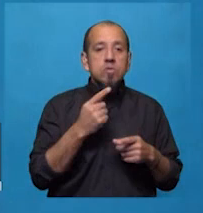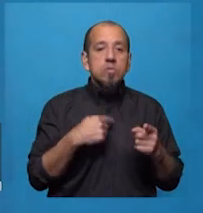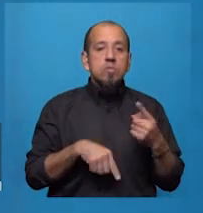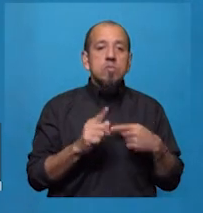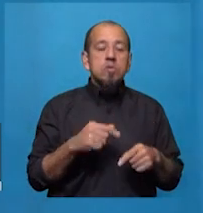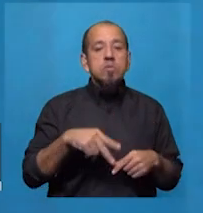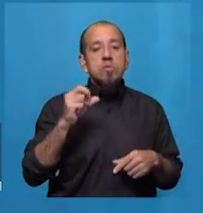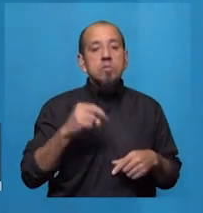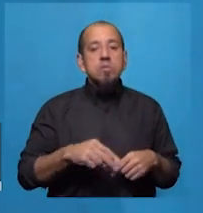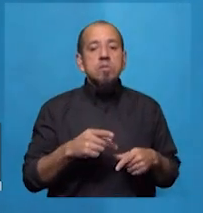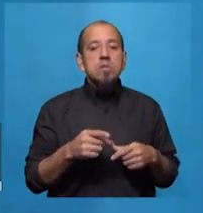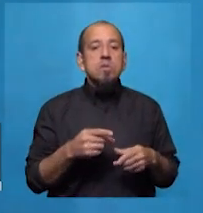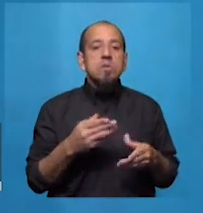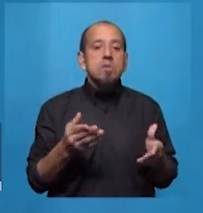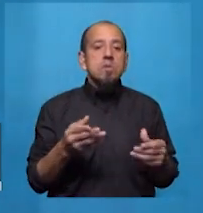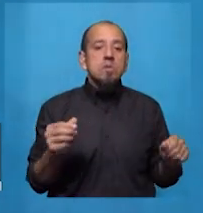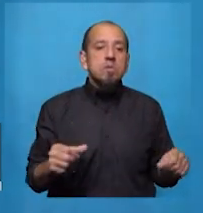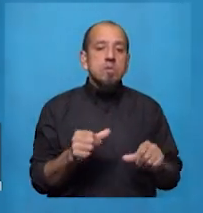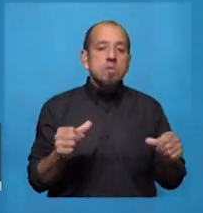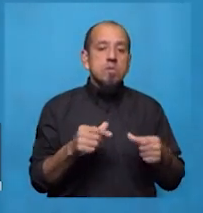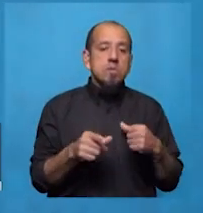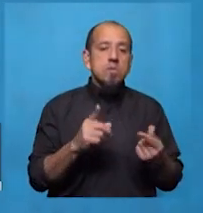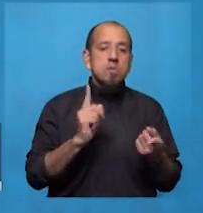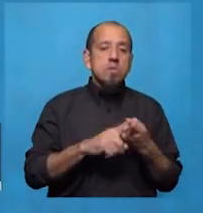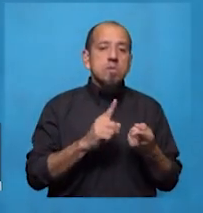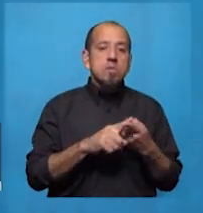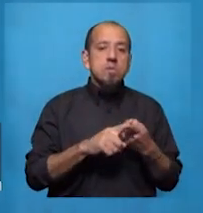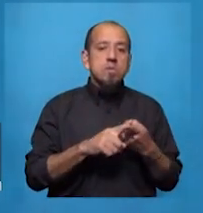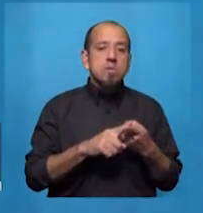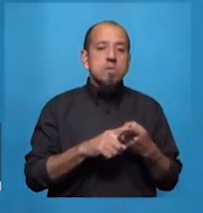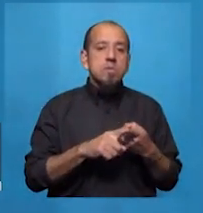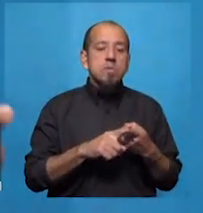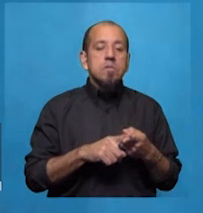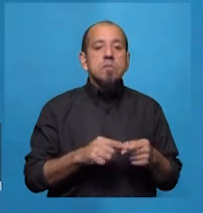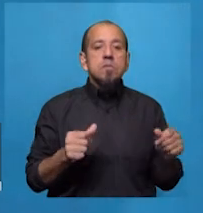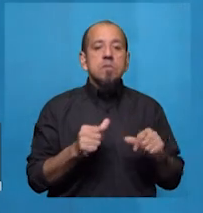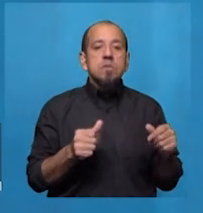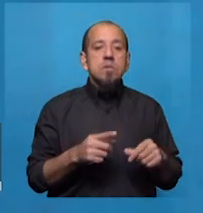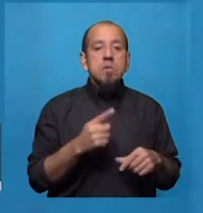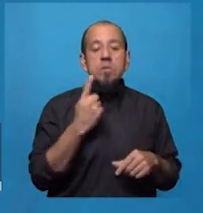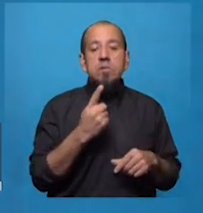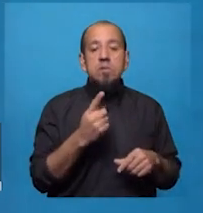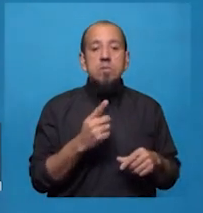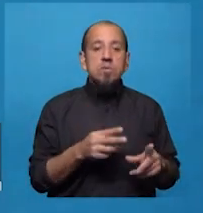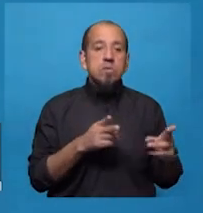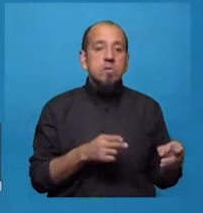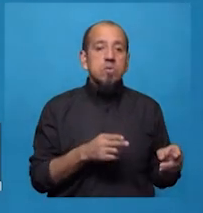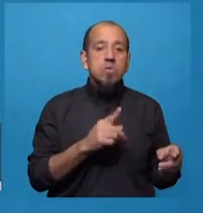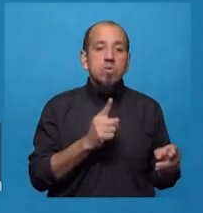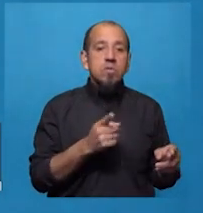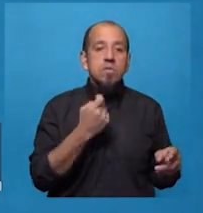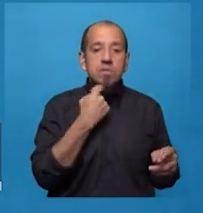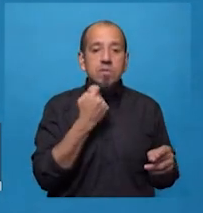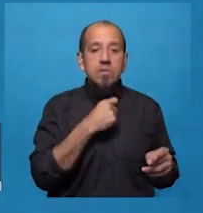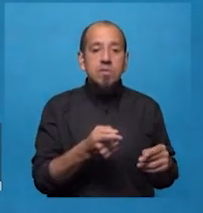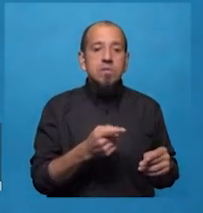estos planes Normalmente se hacen o estos acuerdos interpartidarios se hacen al principio un período no faltando